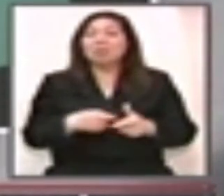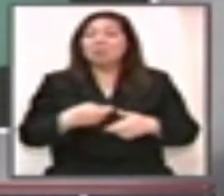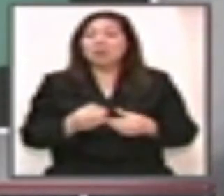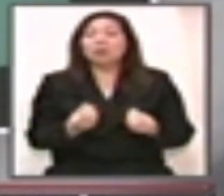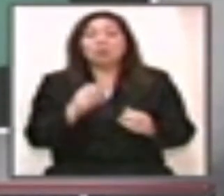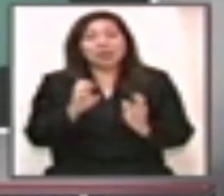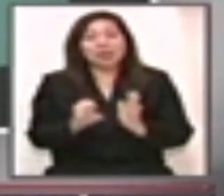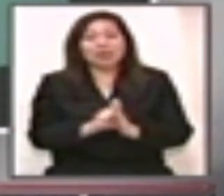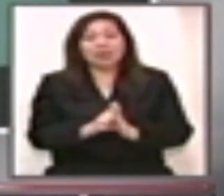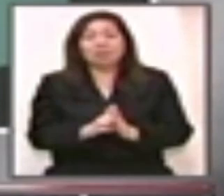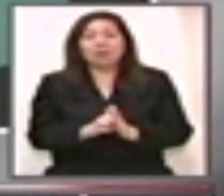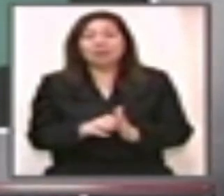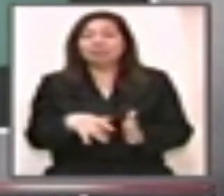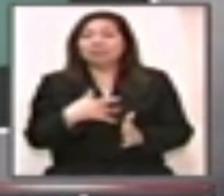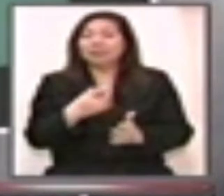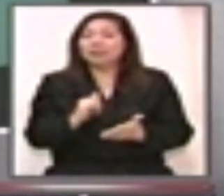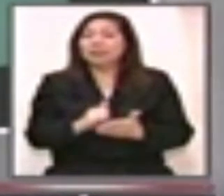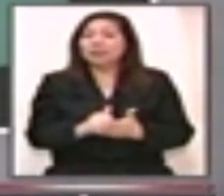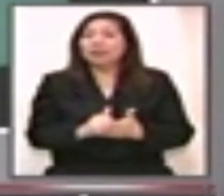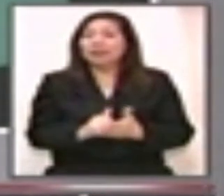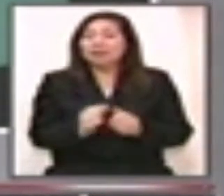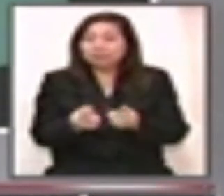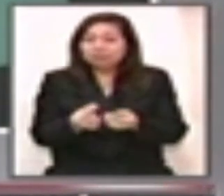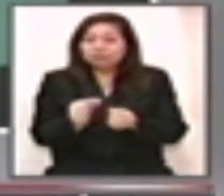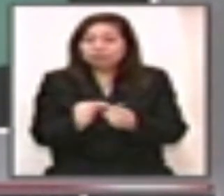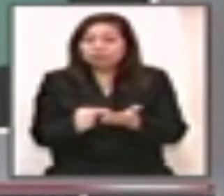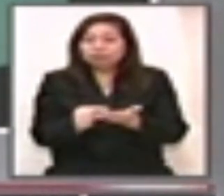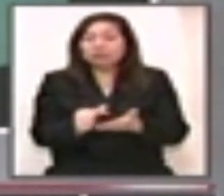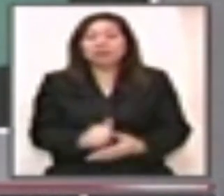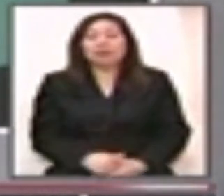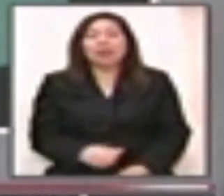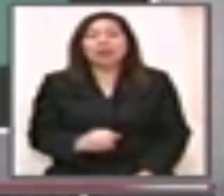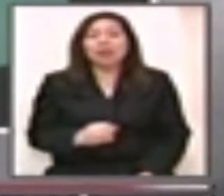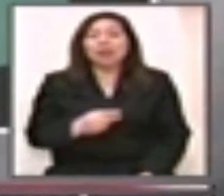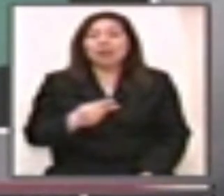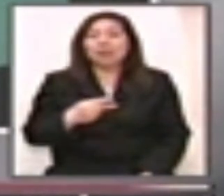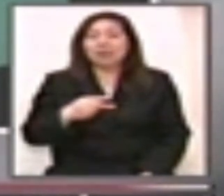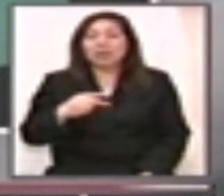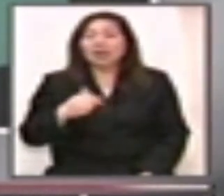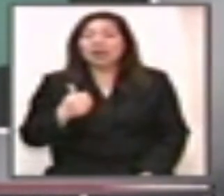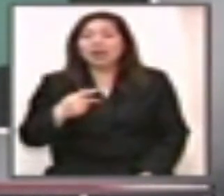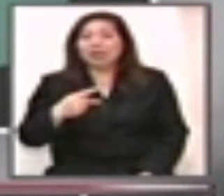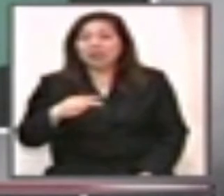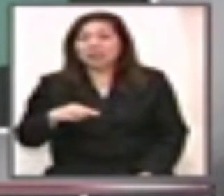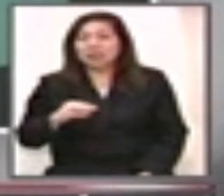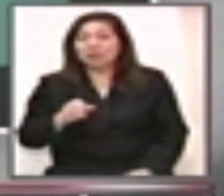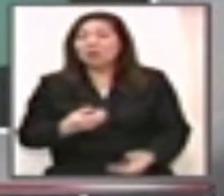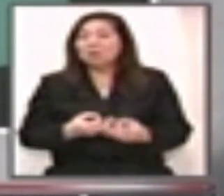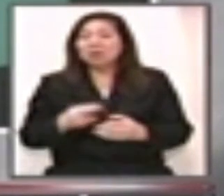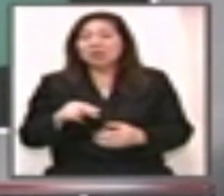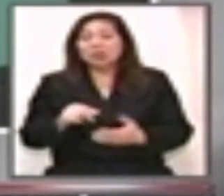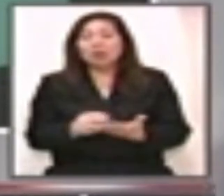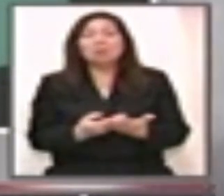productos, como por ejemplo la sensación han sido los granos andinos, cañihua por ejemplo o quinoa. Después los encuentros